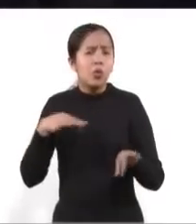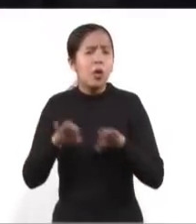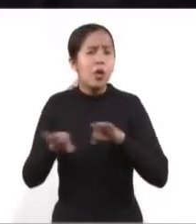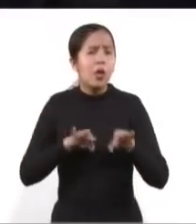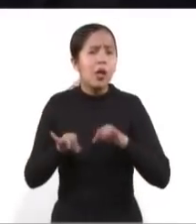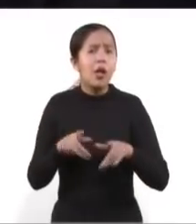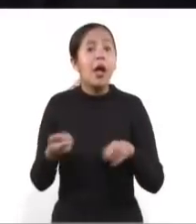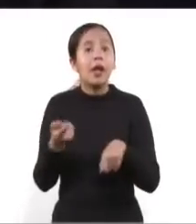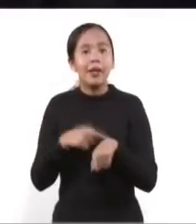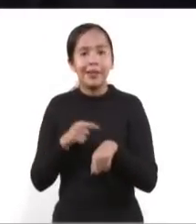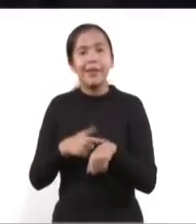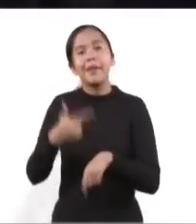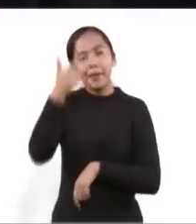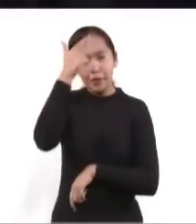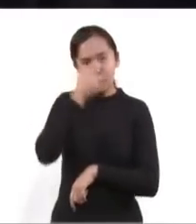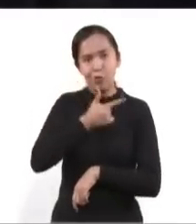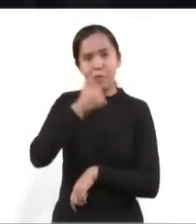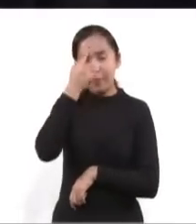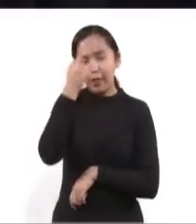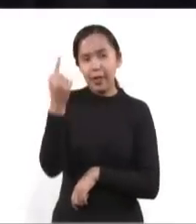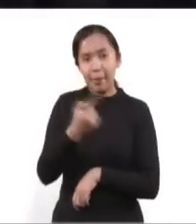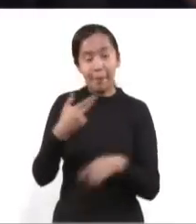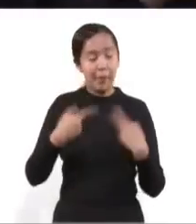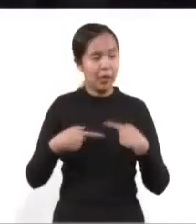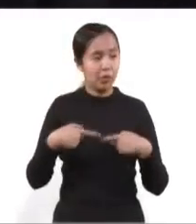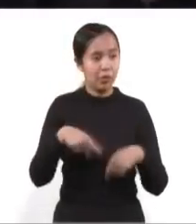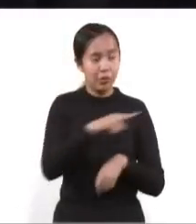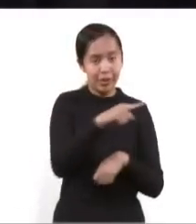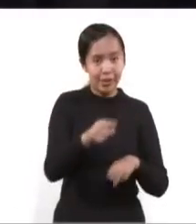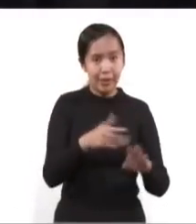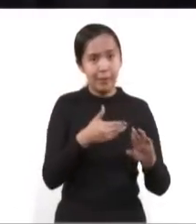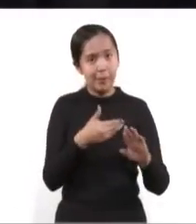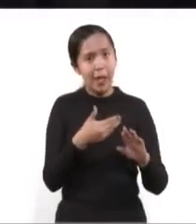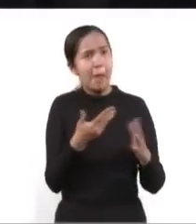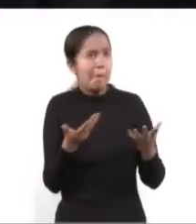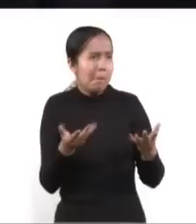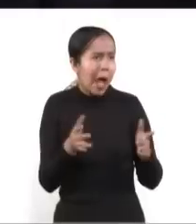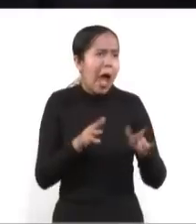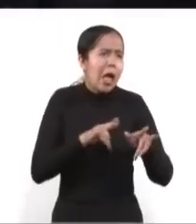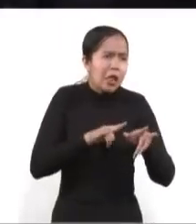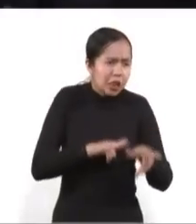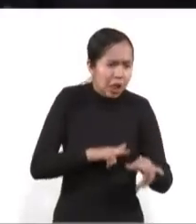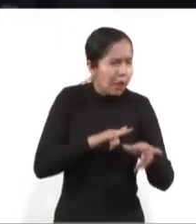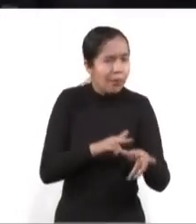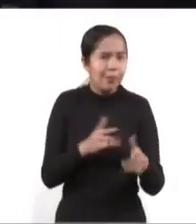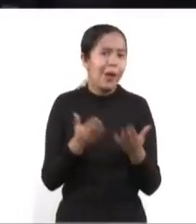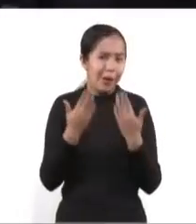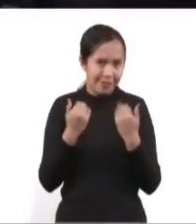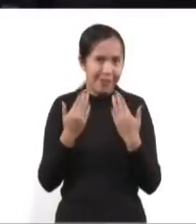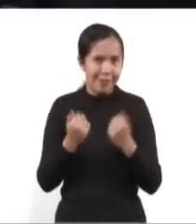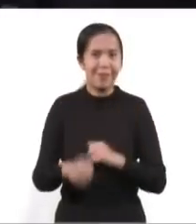líneas, siempre en la noche y nadie se enteró que andábamos ahí. Bueno.